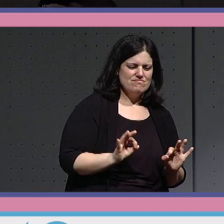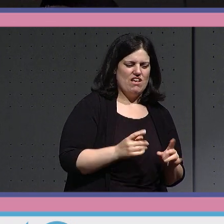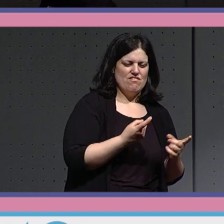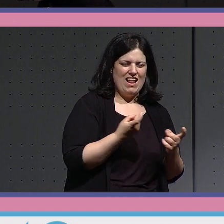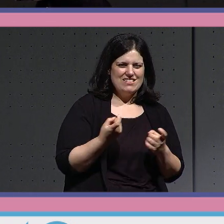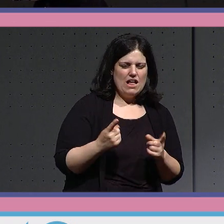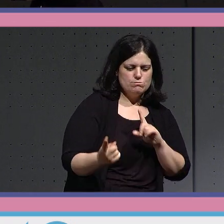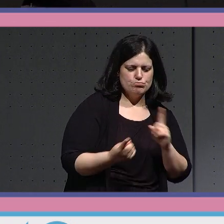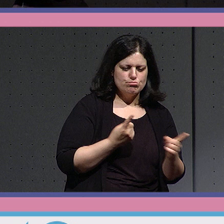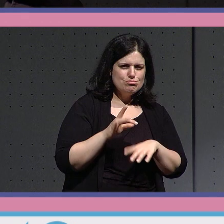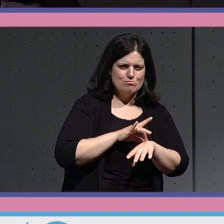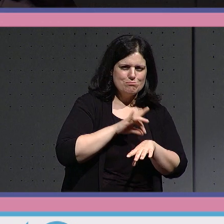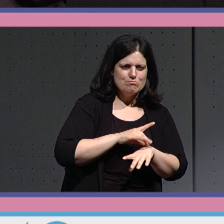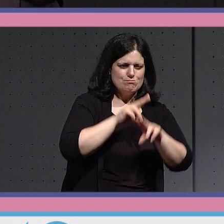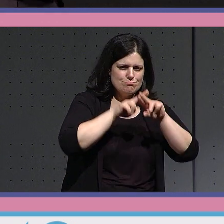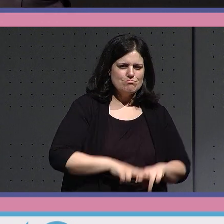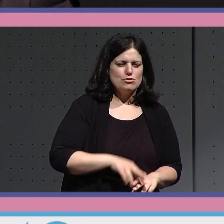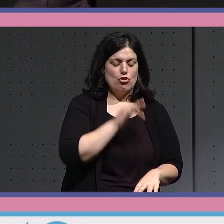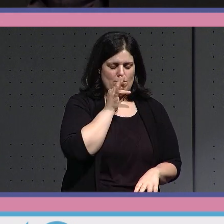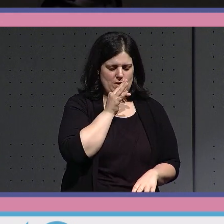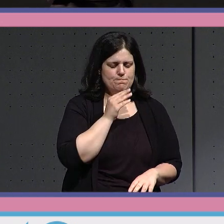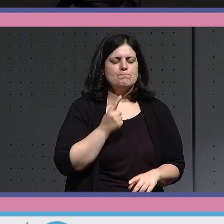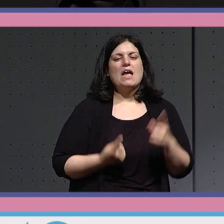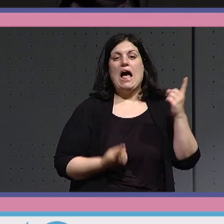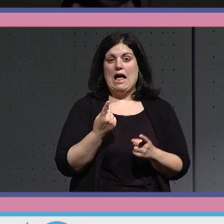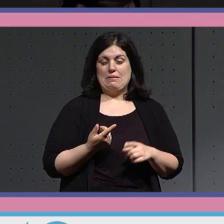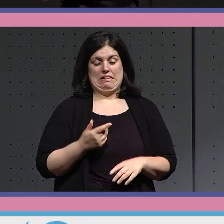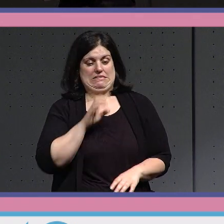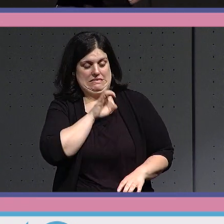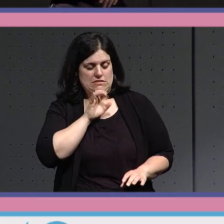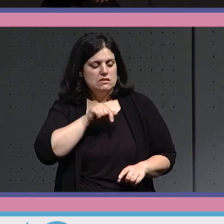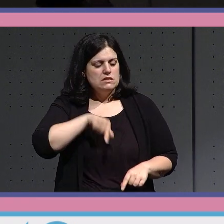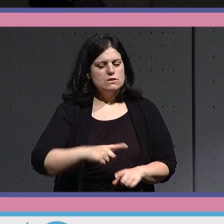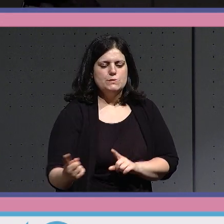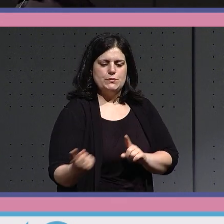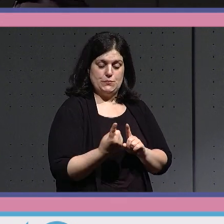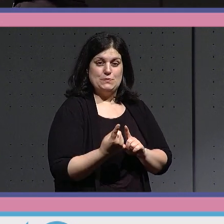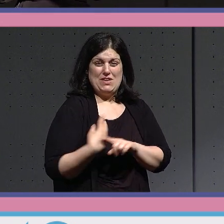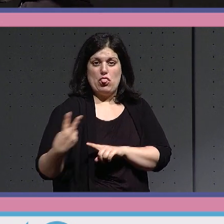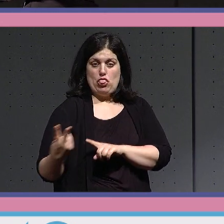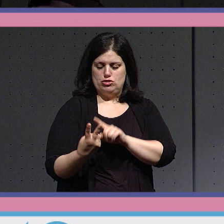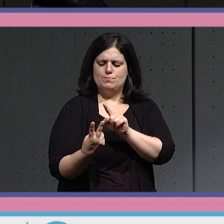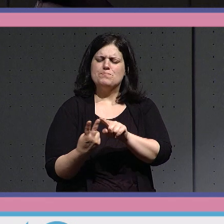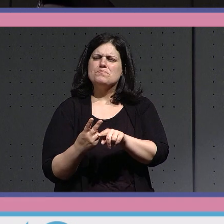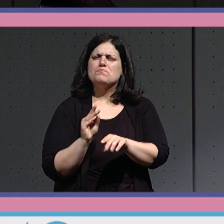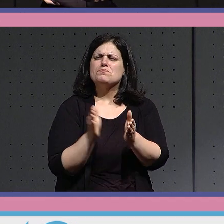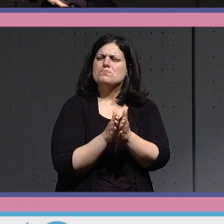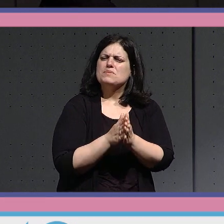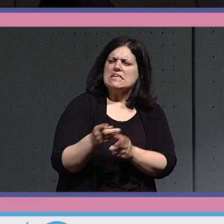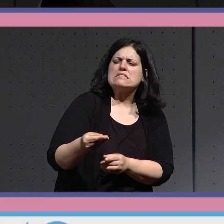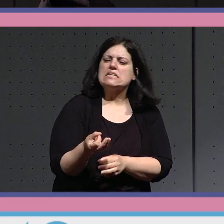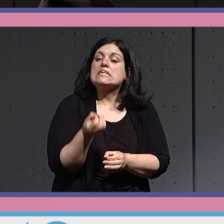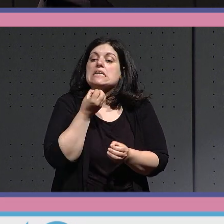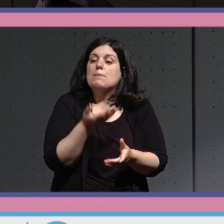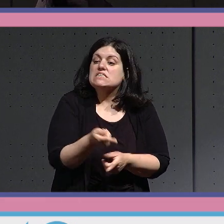clara, que es que le preguntamos al acompañante, da igual quién sea, qué es lo que le pasa, ¿no? Y tomamos una